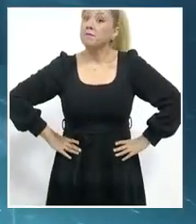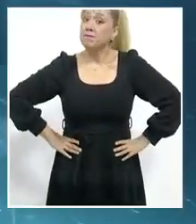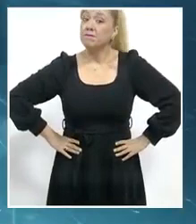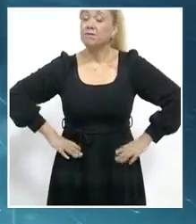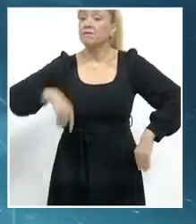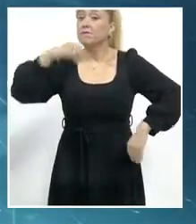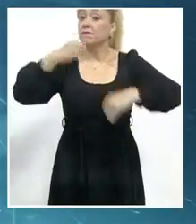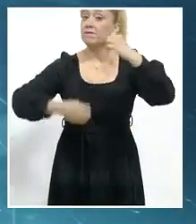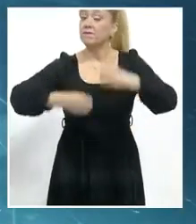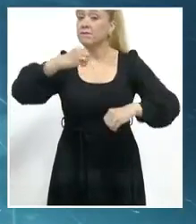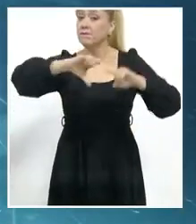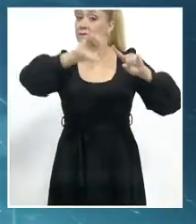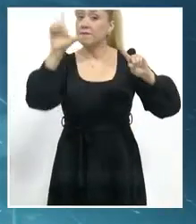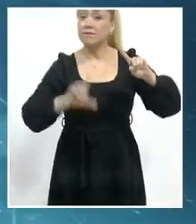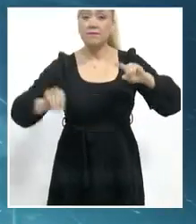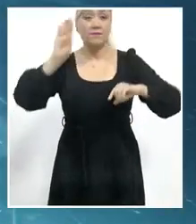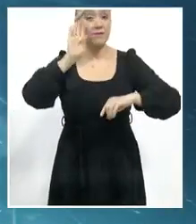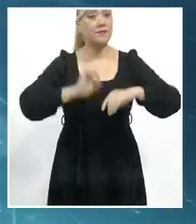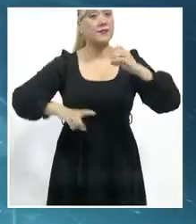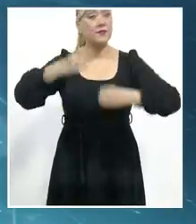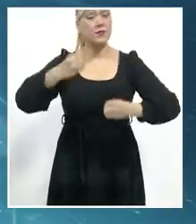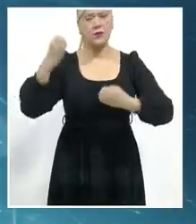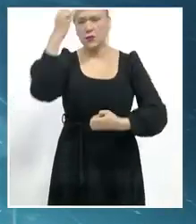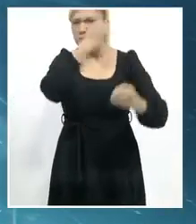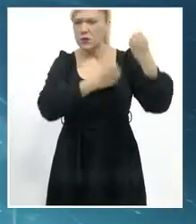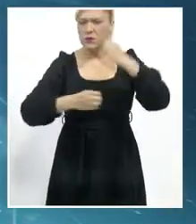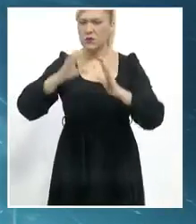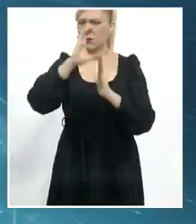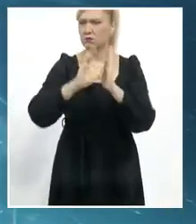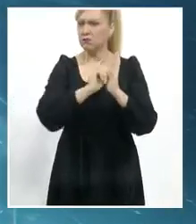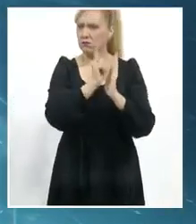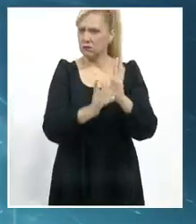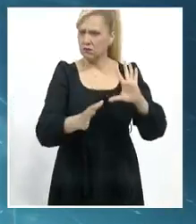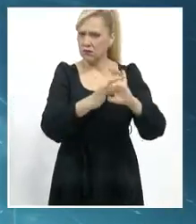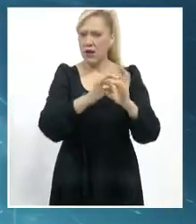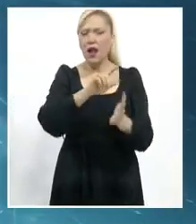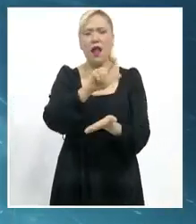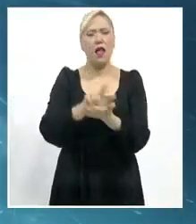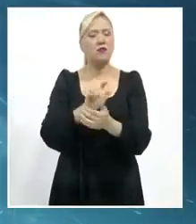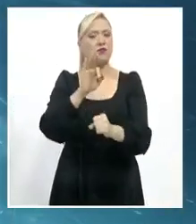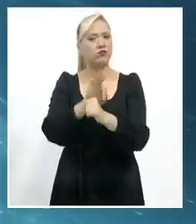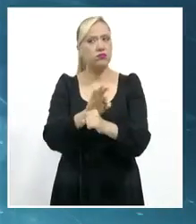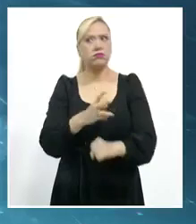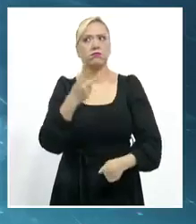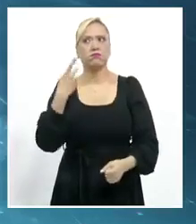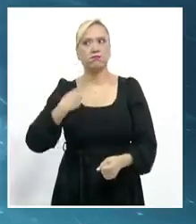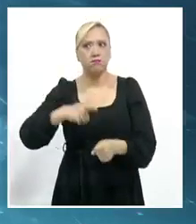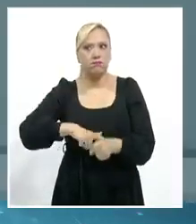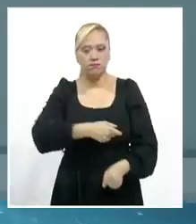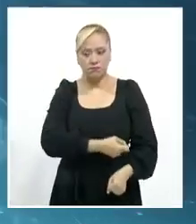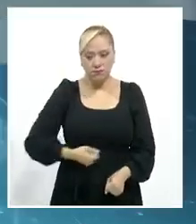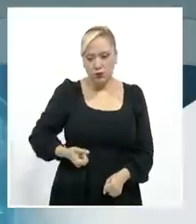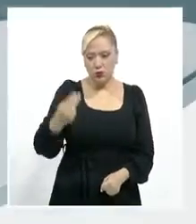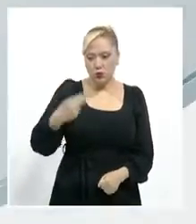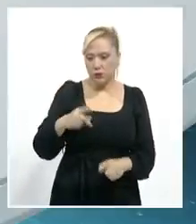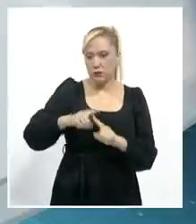El Pleno de Ministros revisó la constitucionalidad de la Ley de Protección de Datos Personales del Estado de Nuevo León.